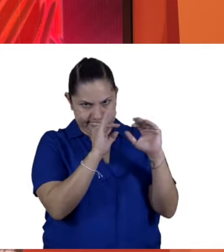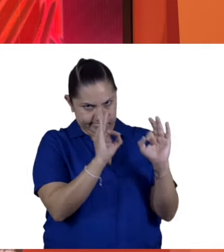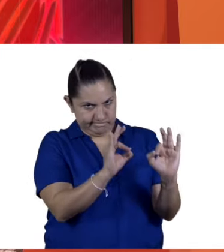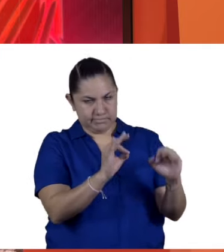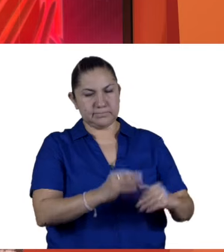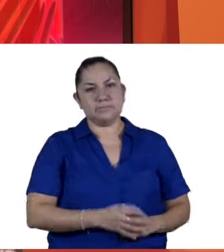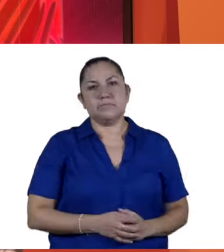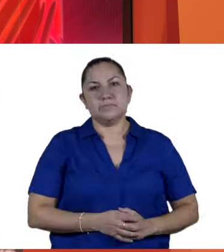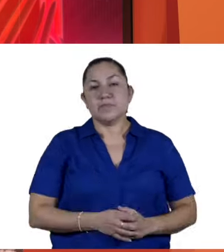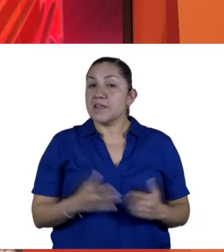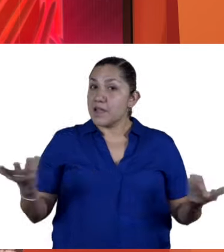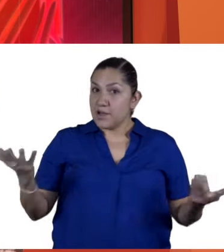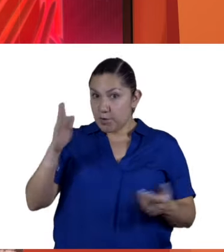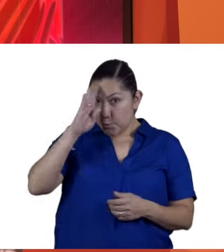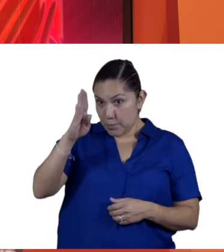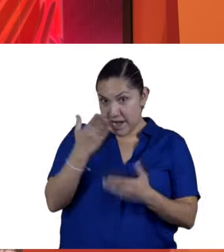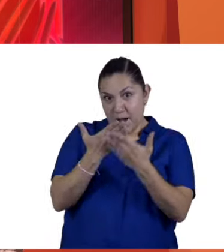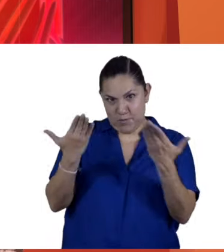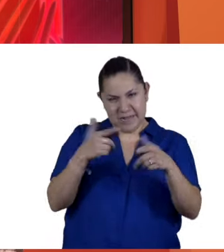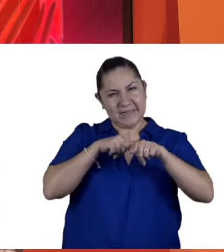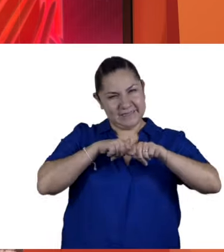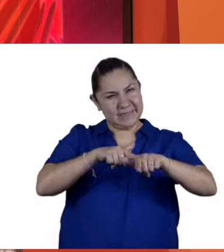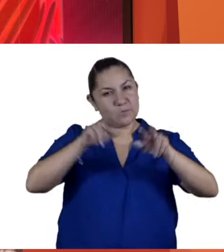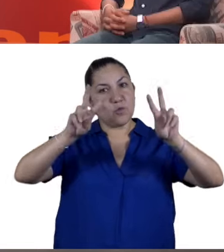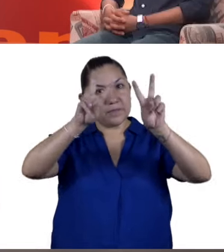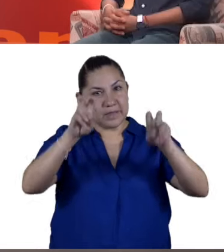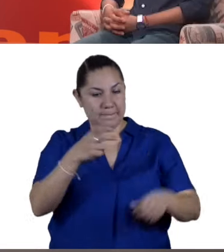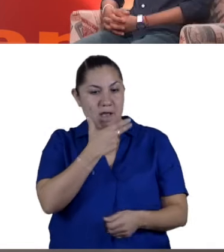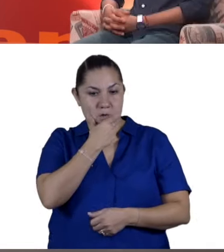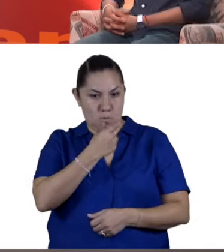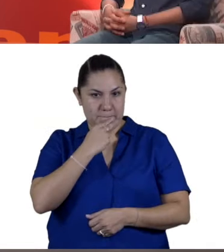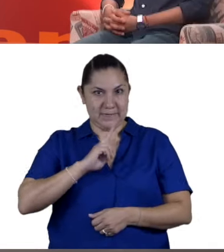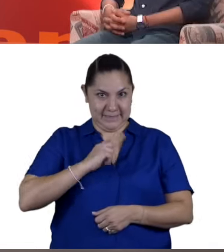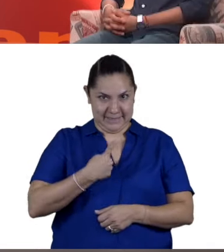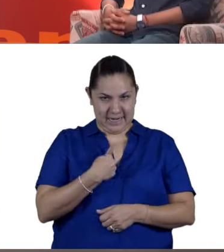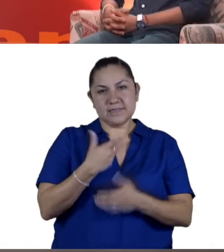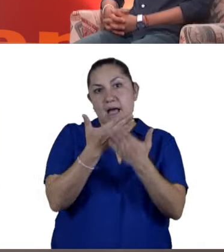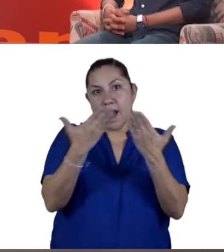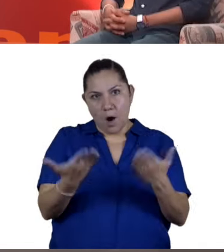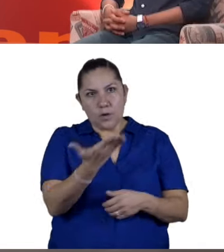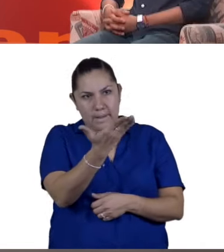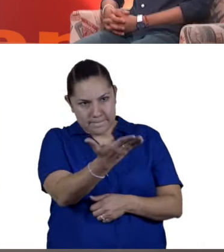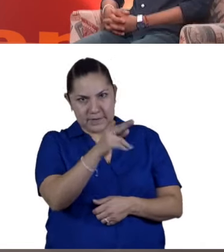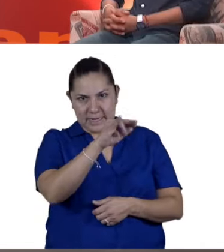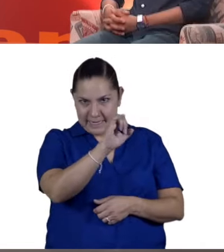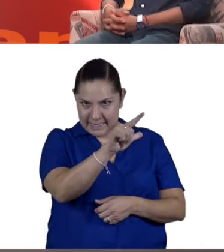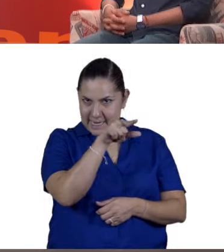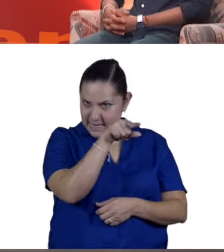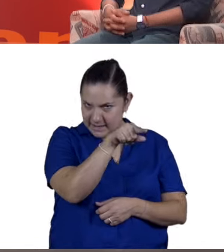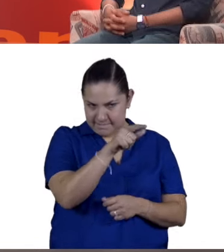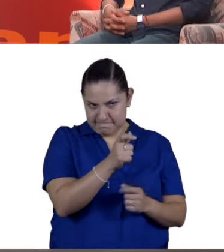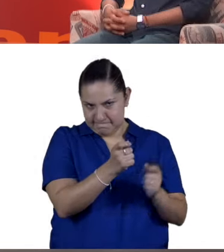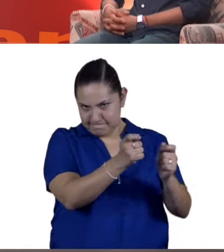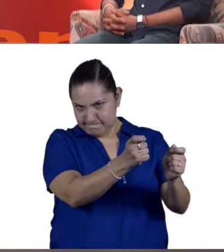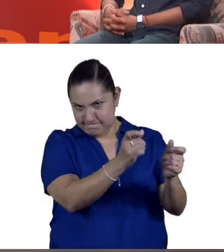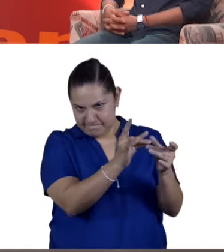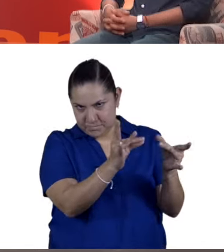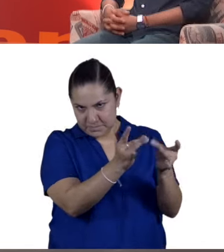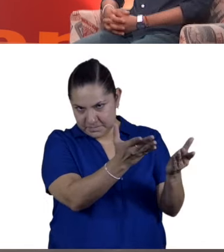Hola, pues ya estamos de regreso, estamos hablando de hombres trans y otra vez vuelvo contigo, Nil. ¿Y